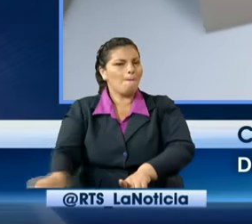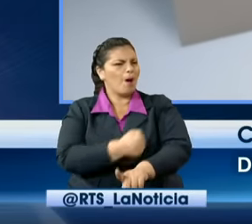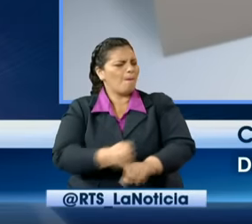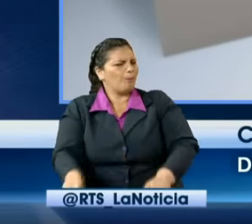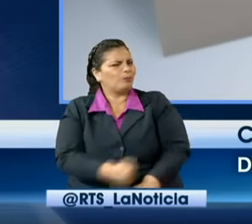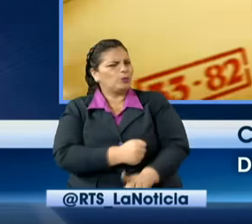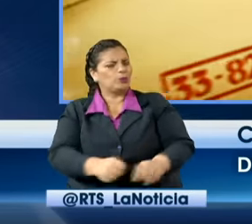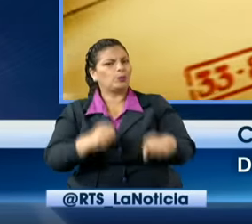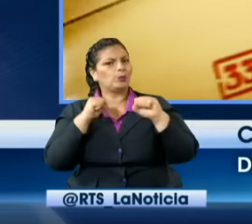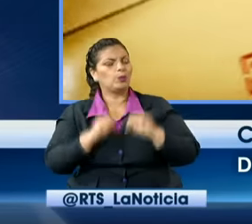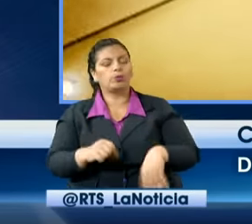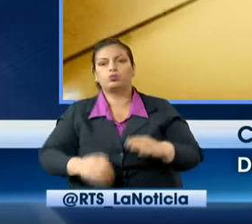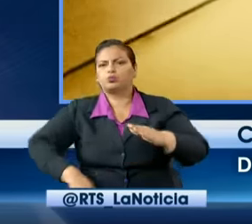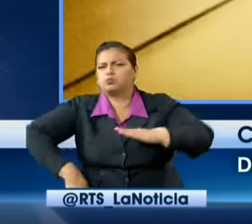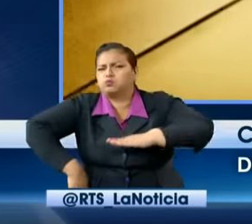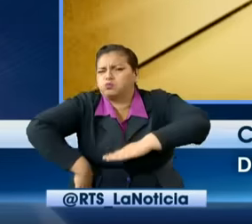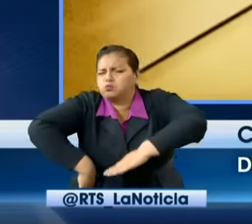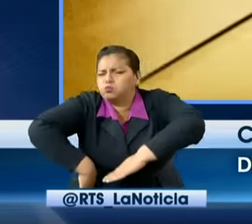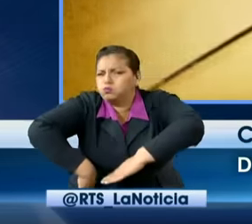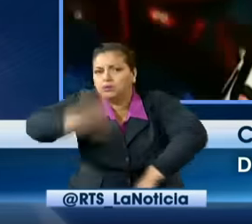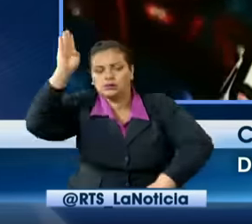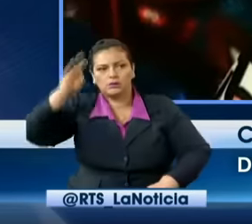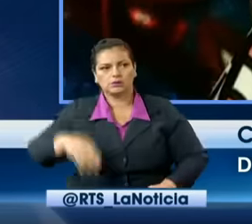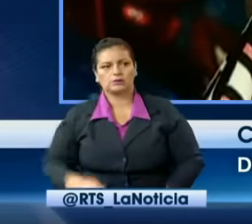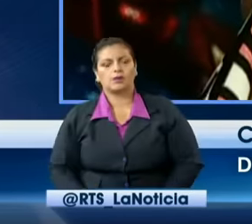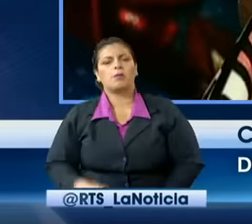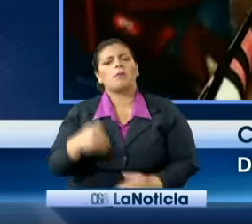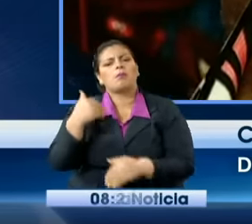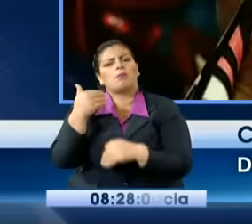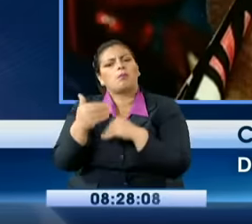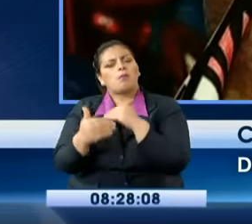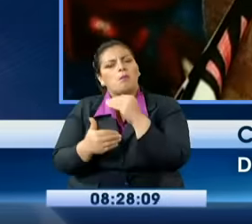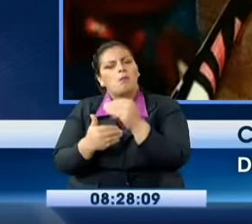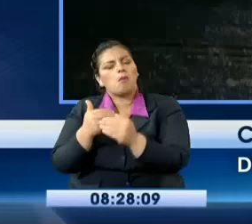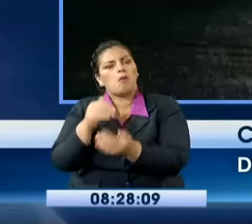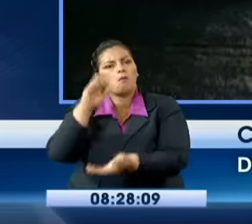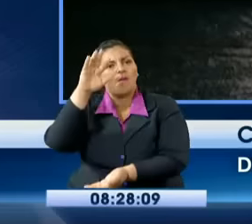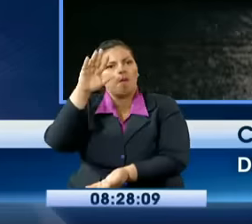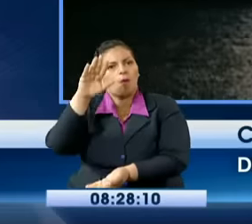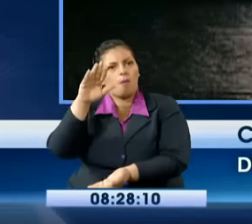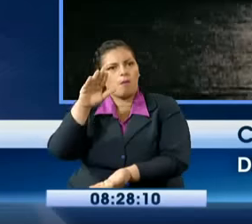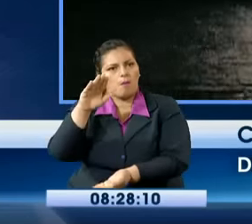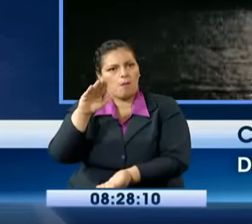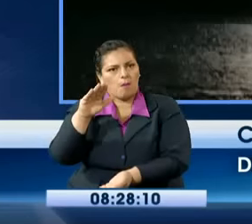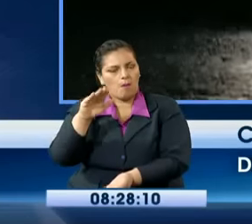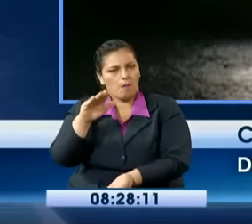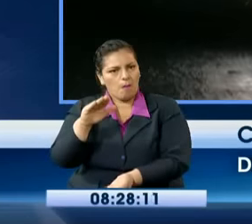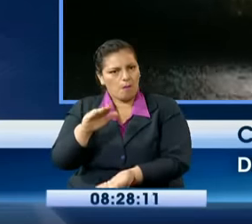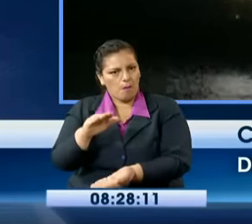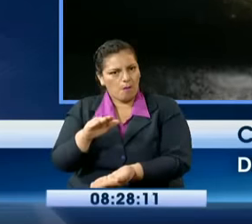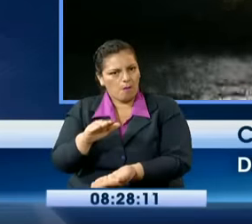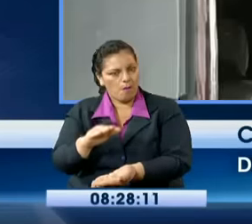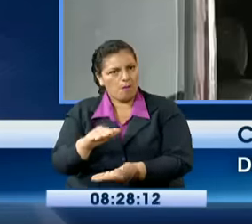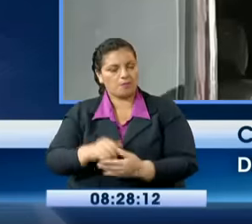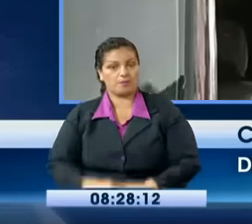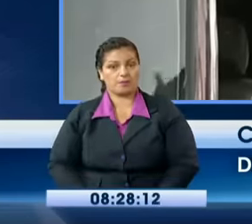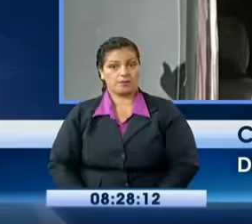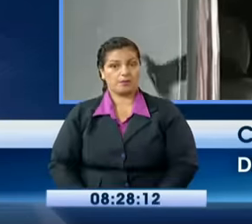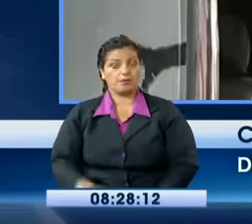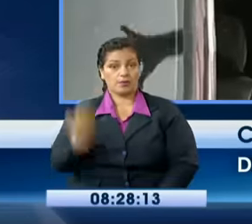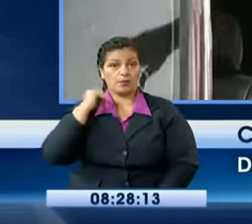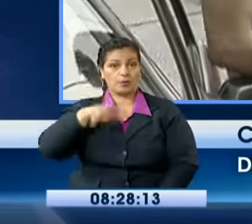la tasa indicaba un 17.4 por cada 100.000 habitantes, y al año pasado, el año